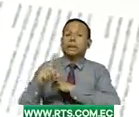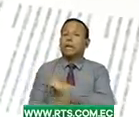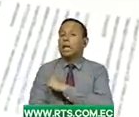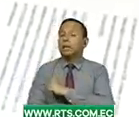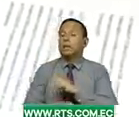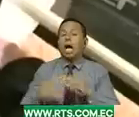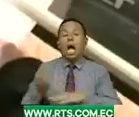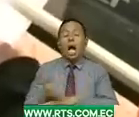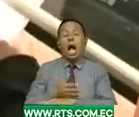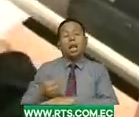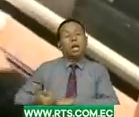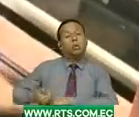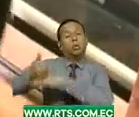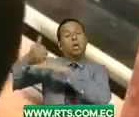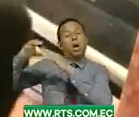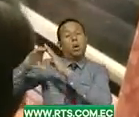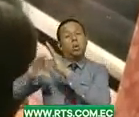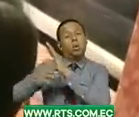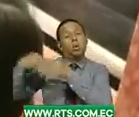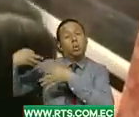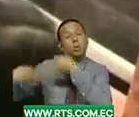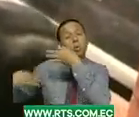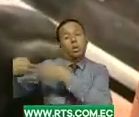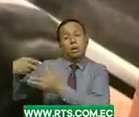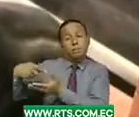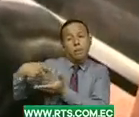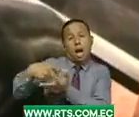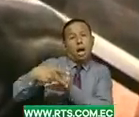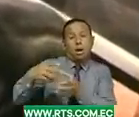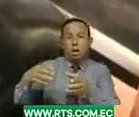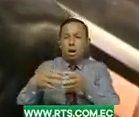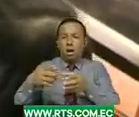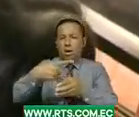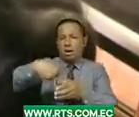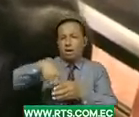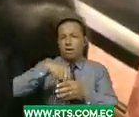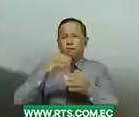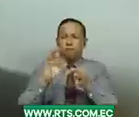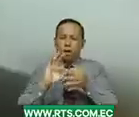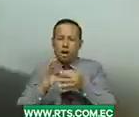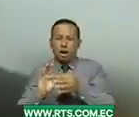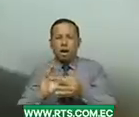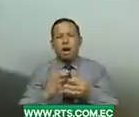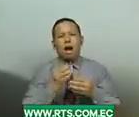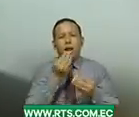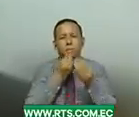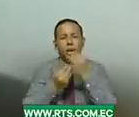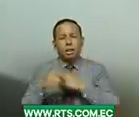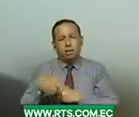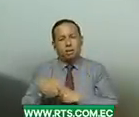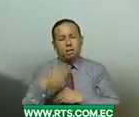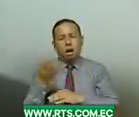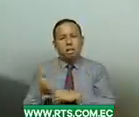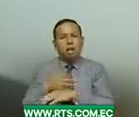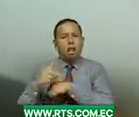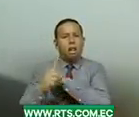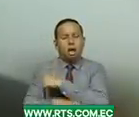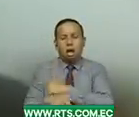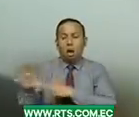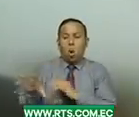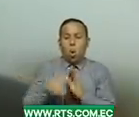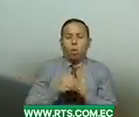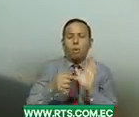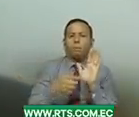Constitucional dio por el pago de una indemnización a una asociación de fabricantes de alimentos. El mayor error en este caso es tratar de llevar un